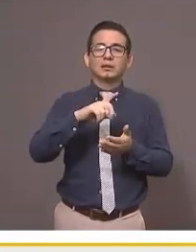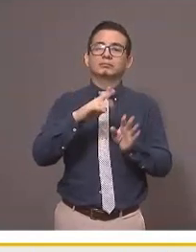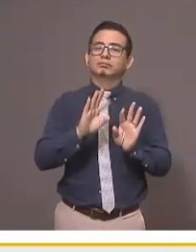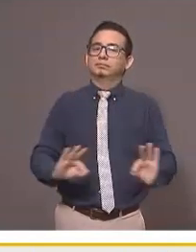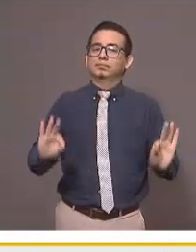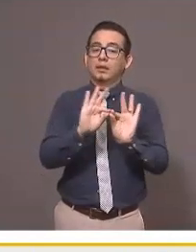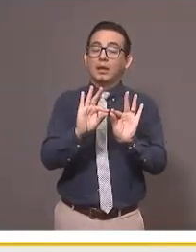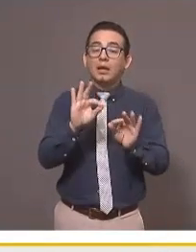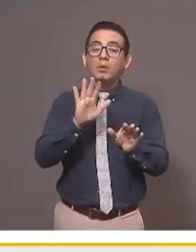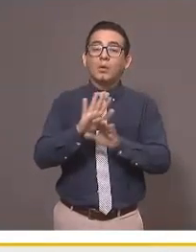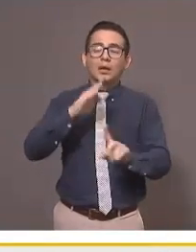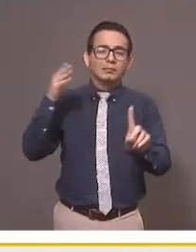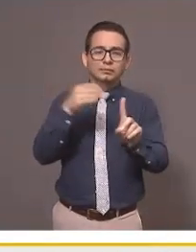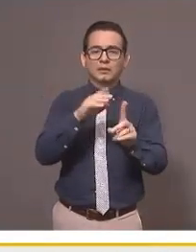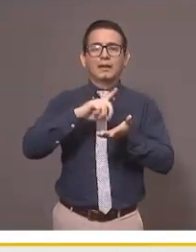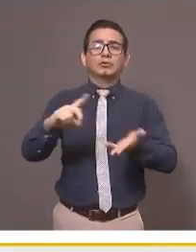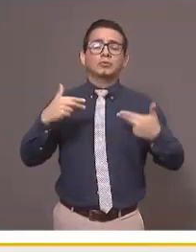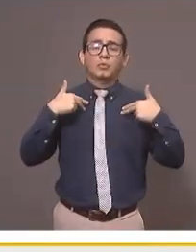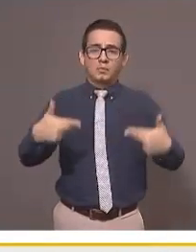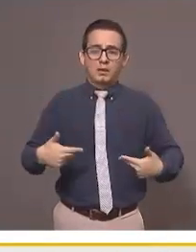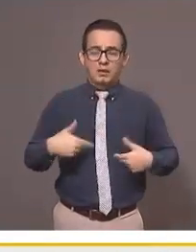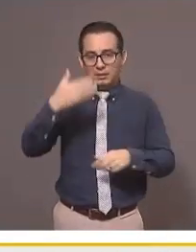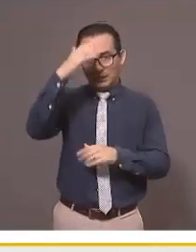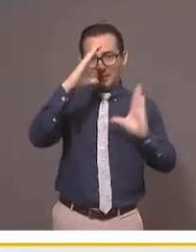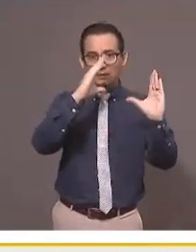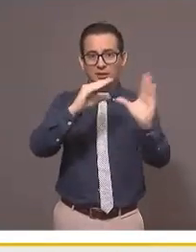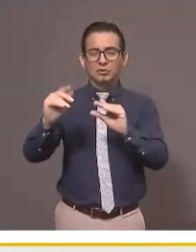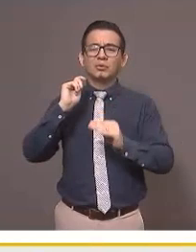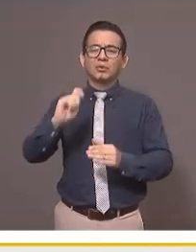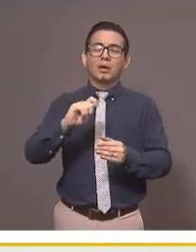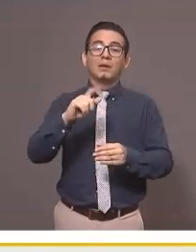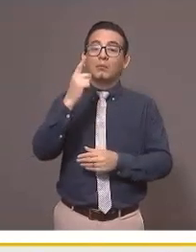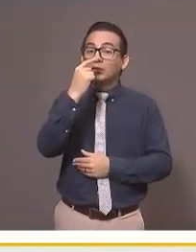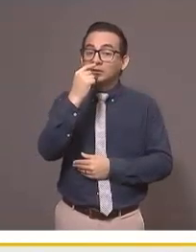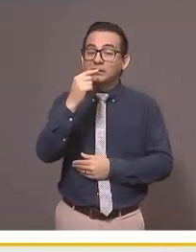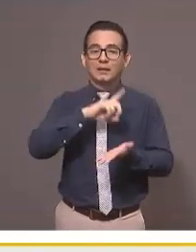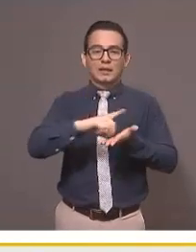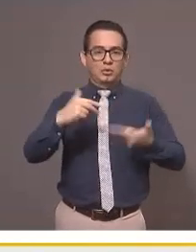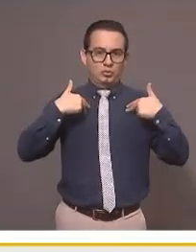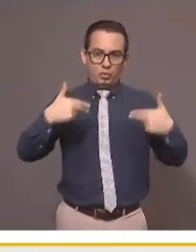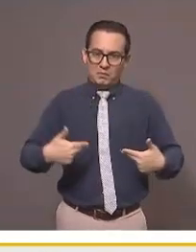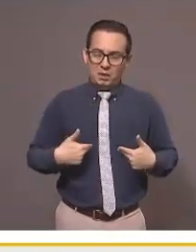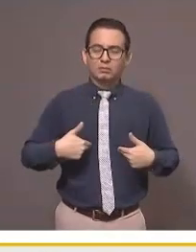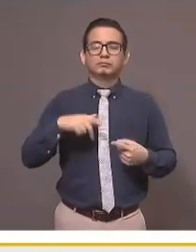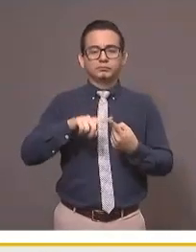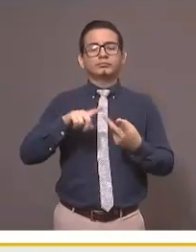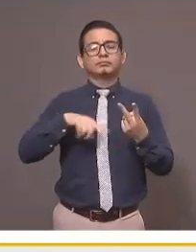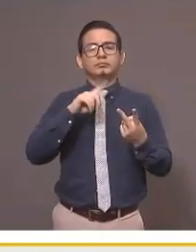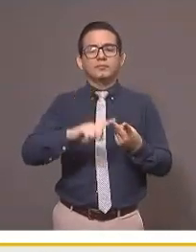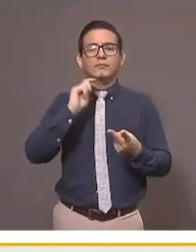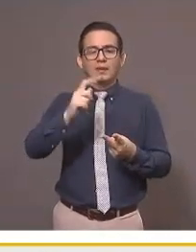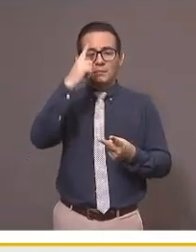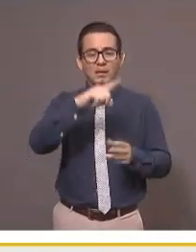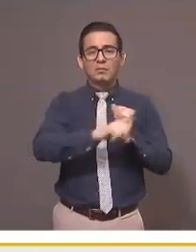humanos capacitación para la policía en materia de derechos humanos tratamiento de las adicciones para estas